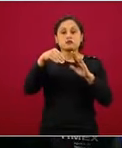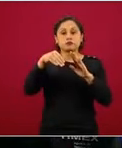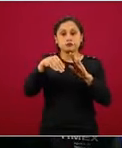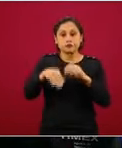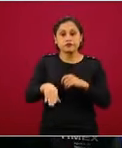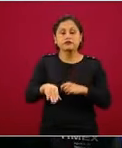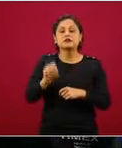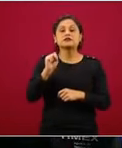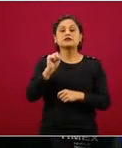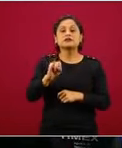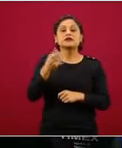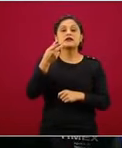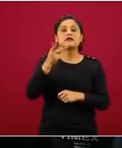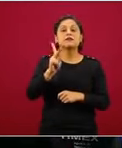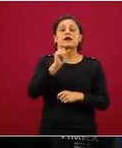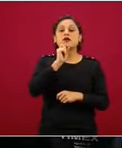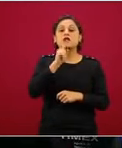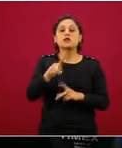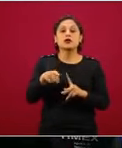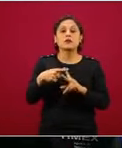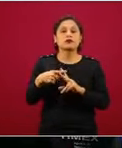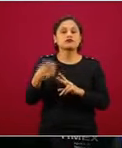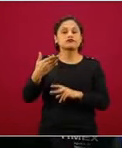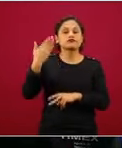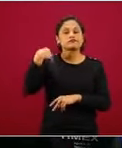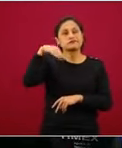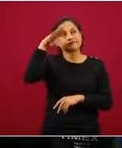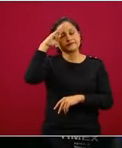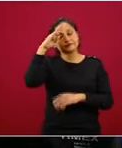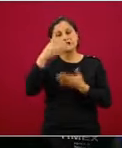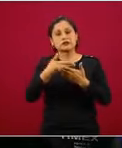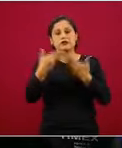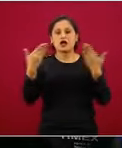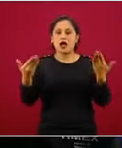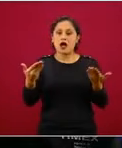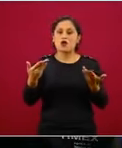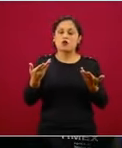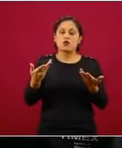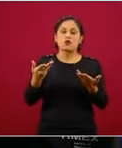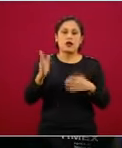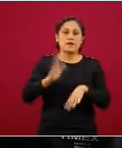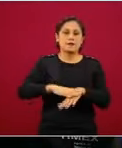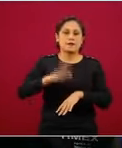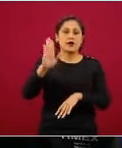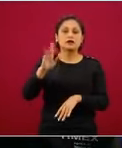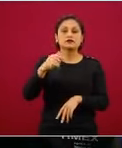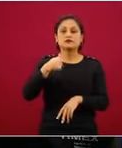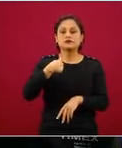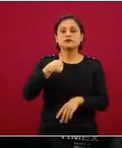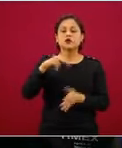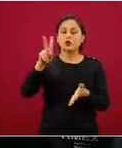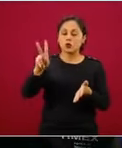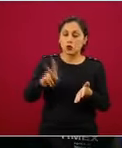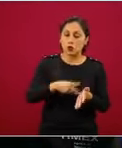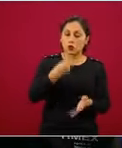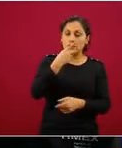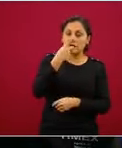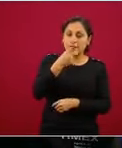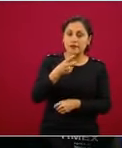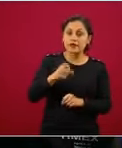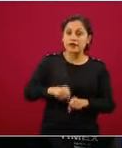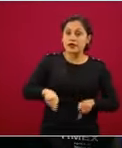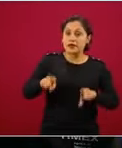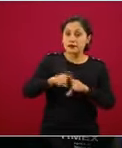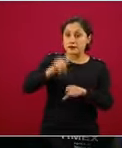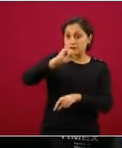exceso de casos con respecto a la predicción original. Entonces, reitero aquí el mensaje que dijo la jefa de gobierno de la Ciudad de México y